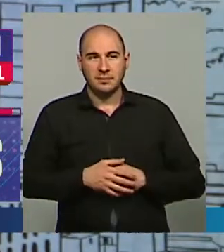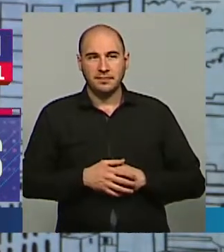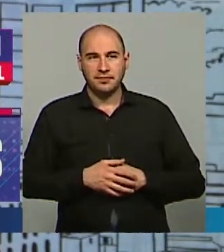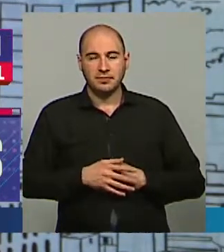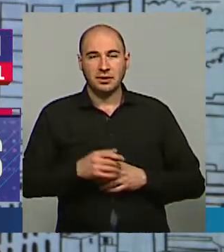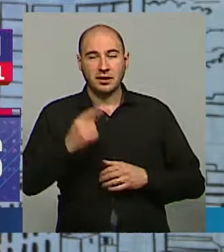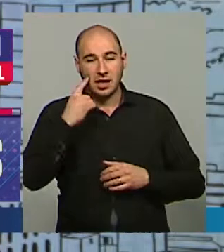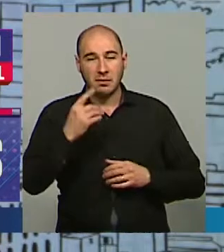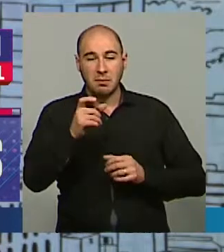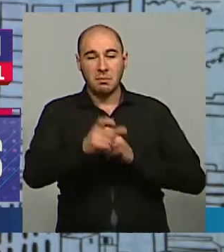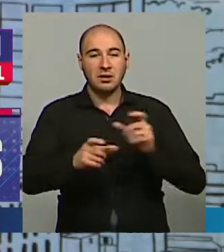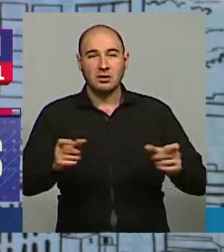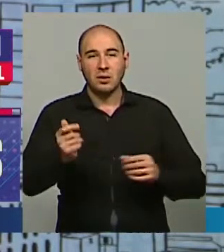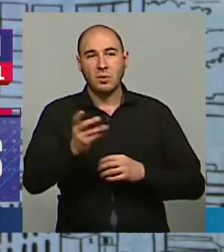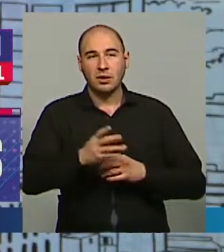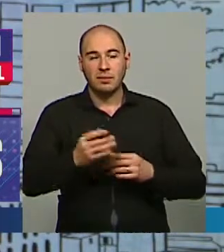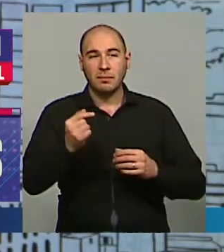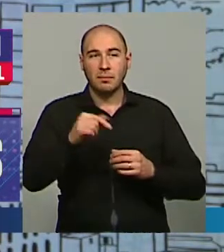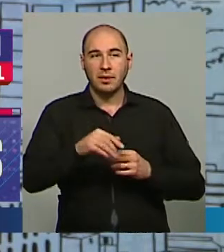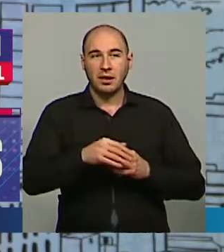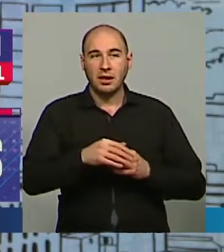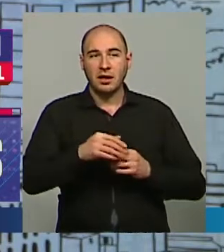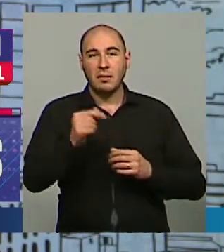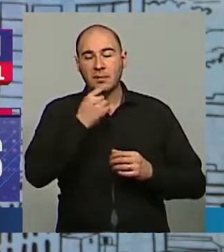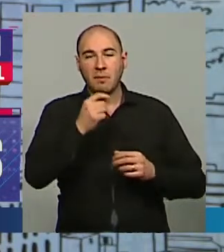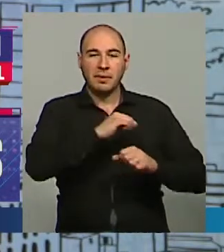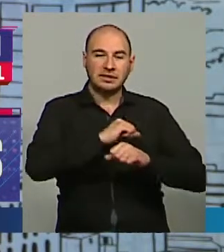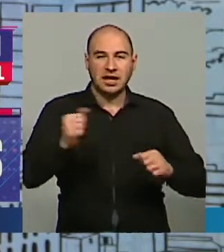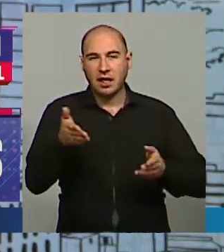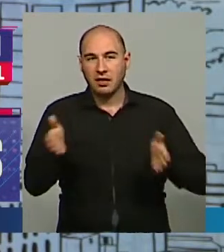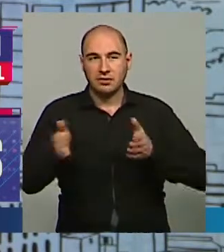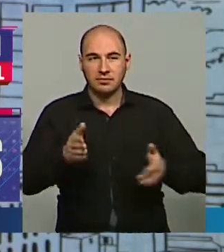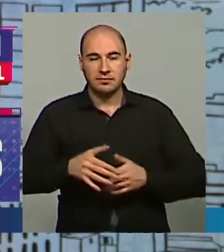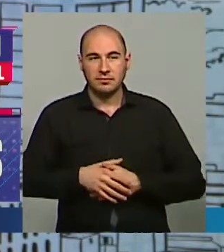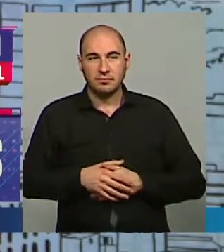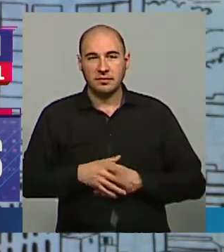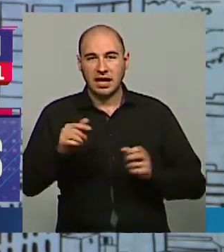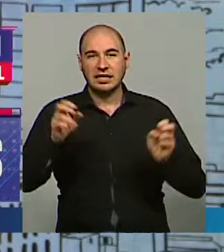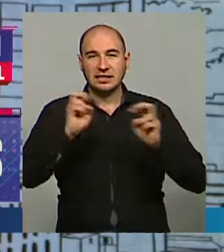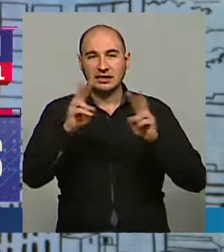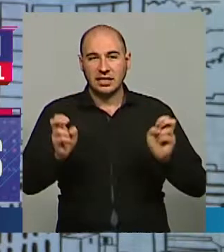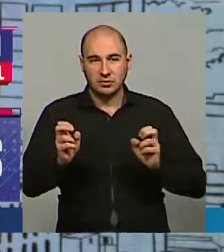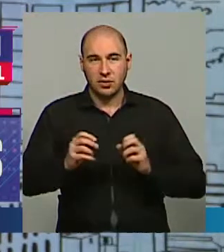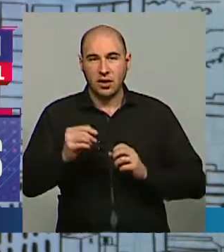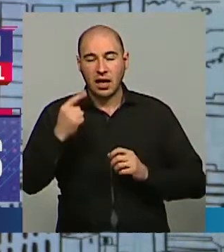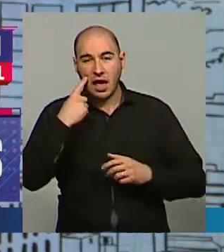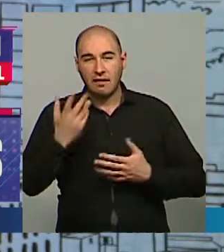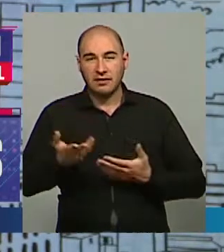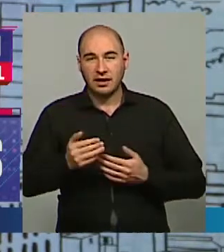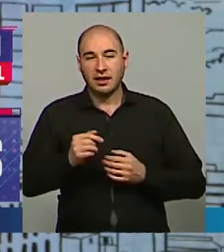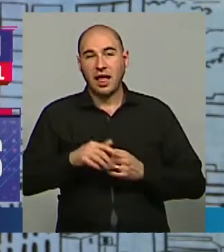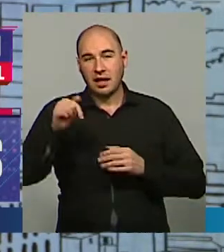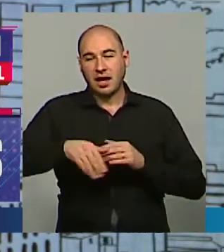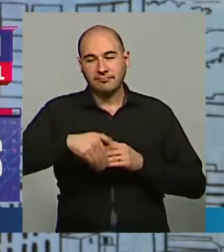¿no es cierto?, y de la persona que lo tome. Por un lado se habla de masacre y otro lado se habla atentado. Claro. Y ahí va a estar la calificación que vayan de acá